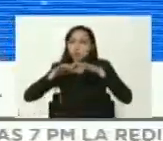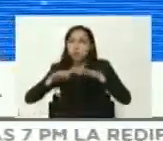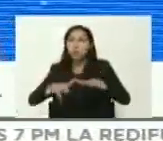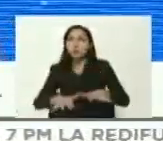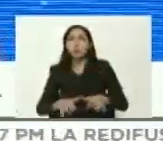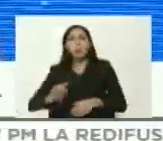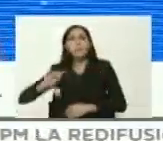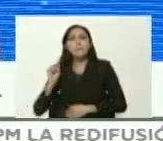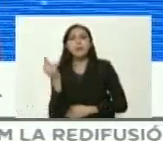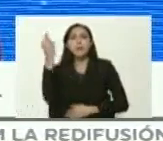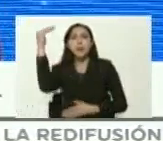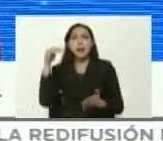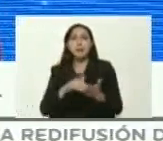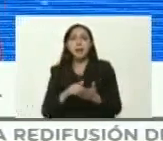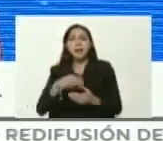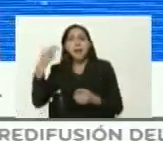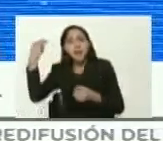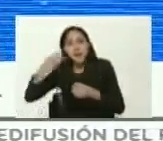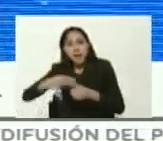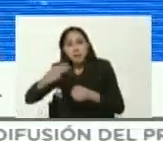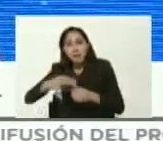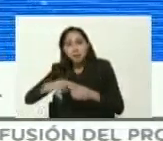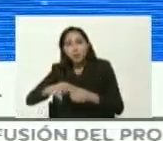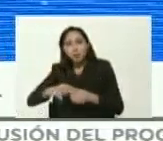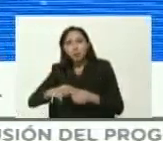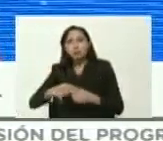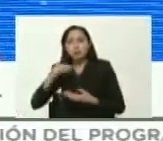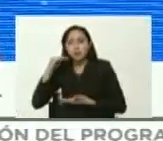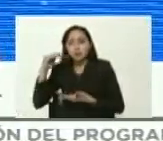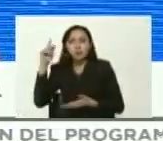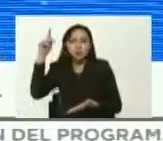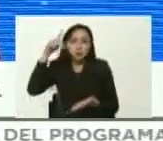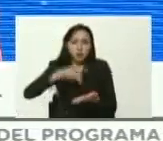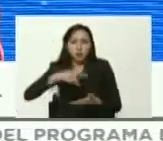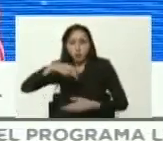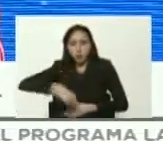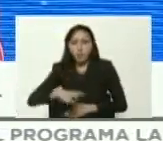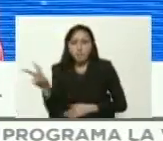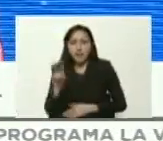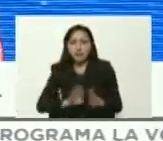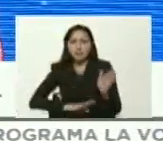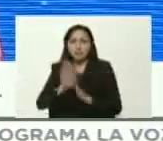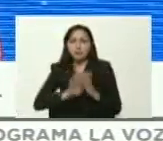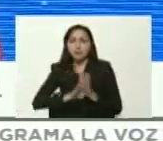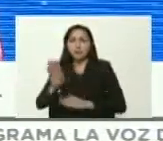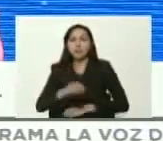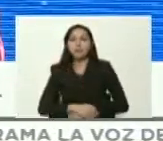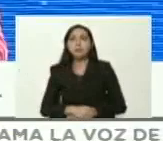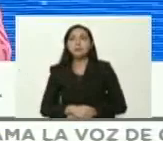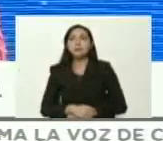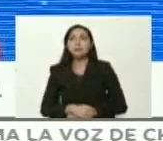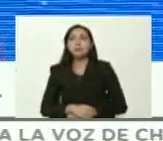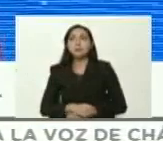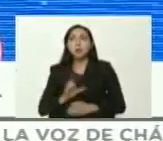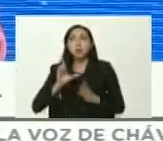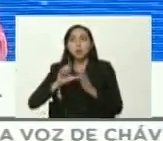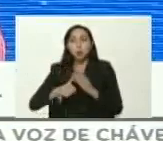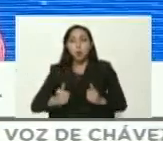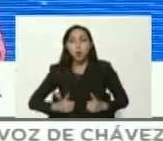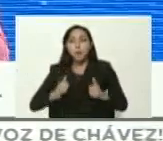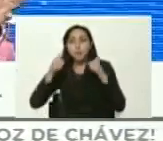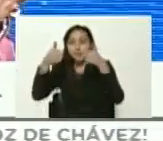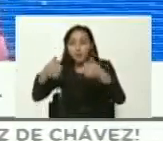Por primera vez el petróleo llegó al pueblo de Venezuela. Luego empezó esta